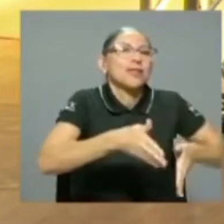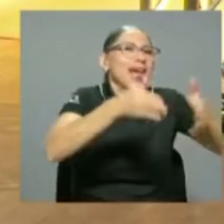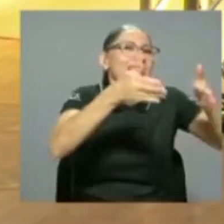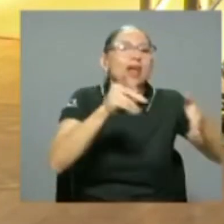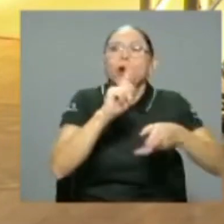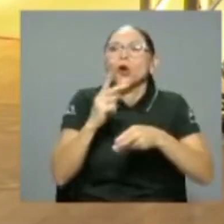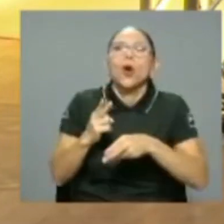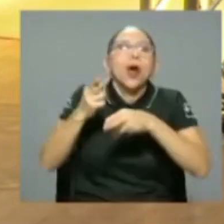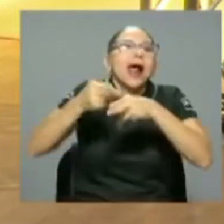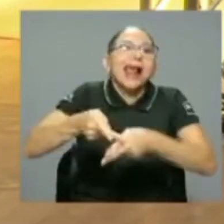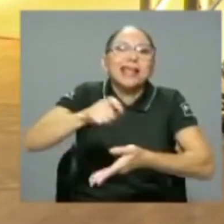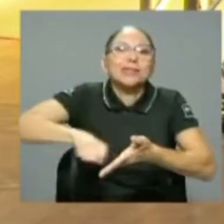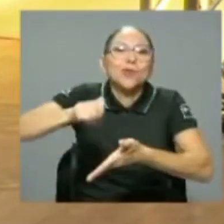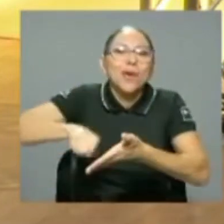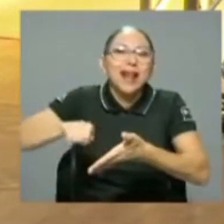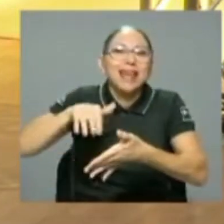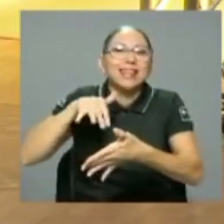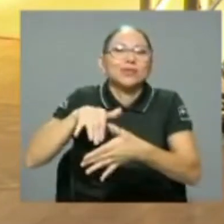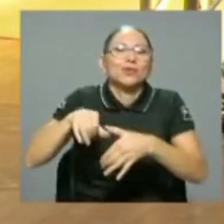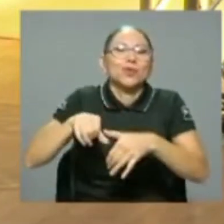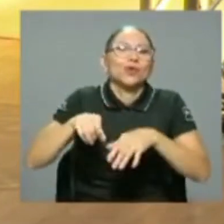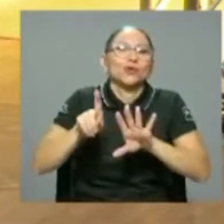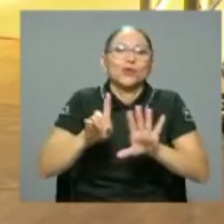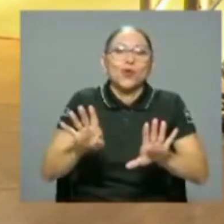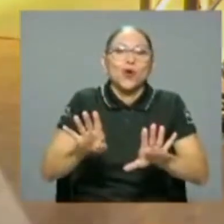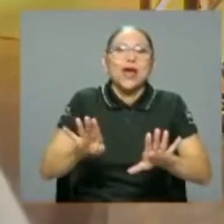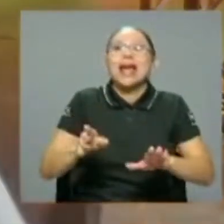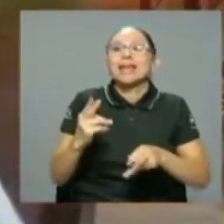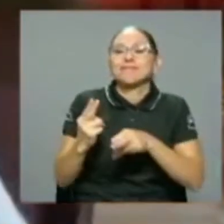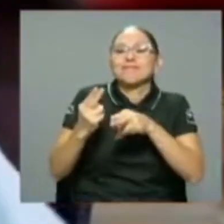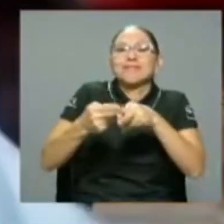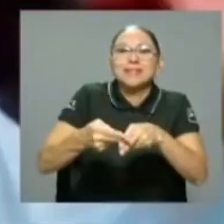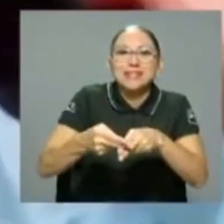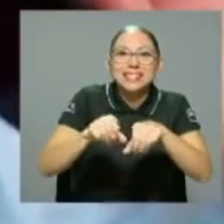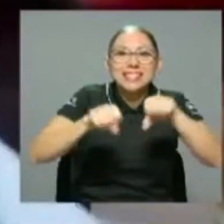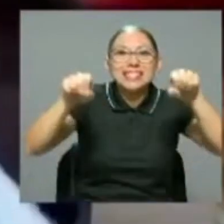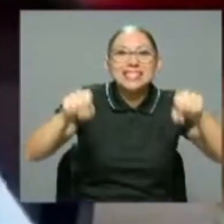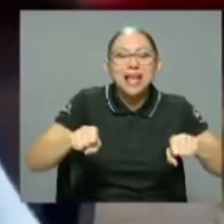posgrado. Y me pasé a ser